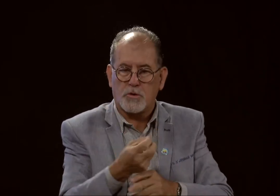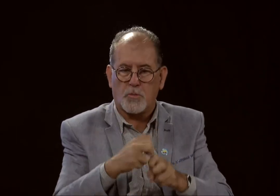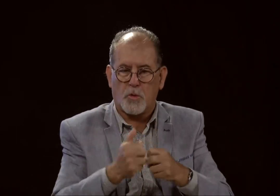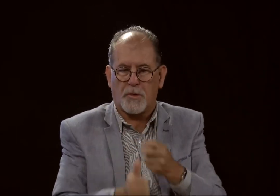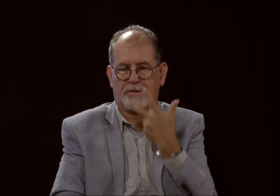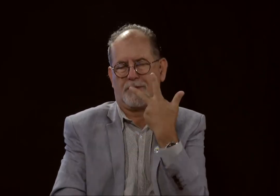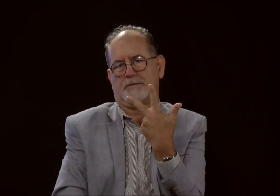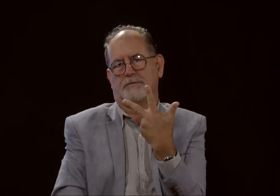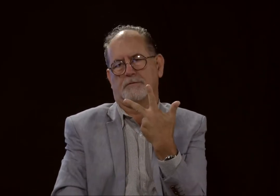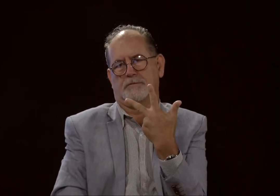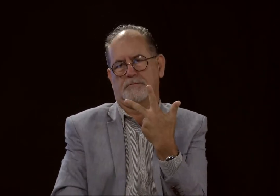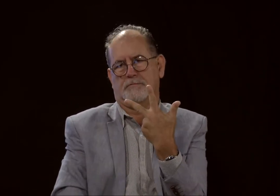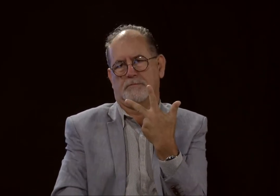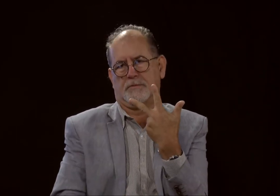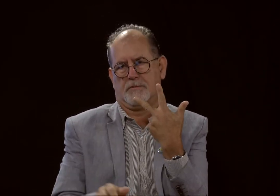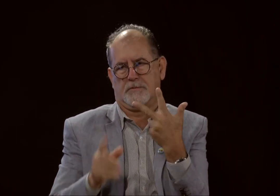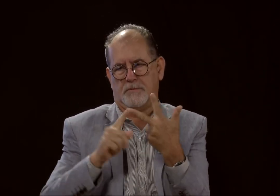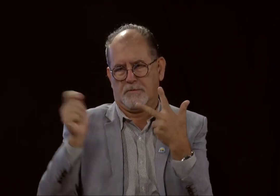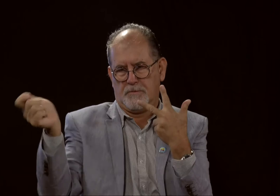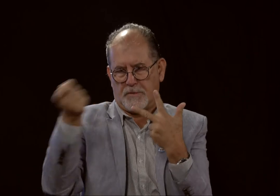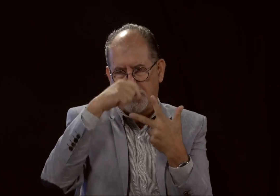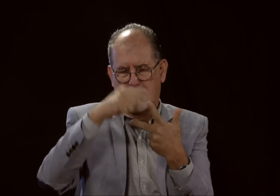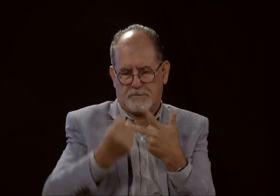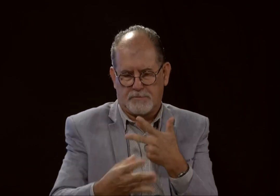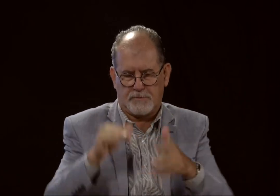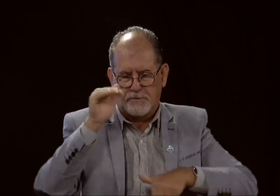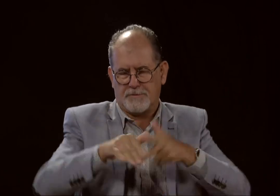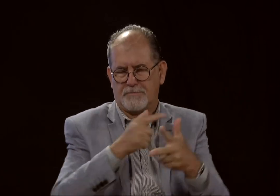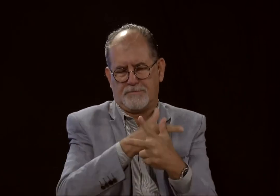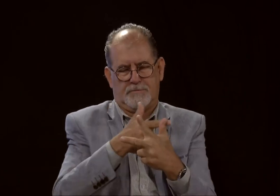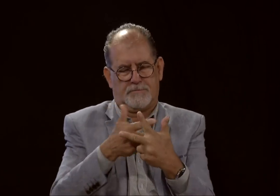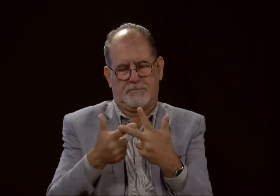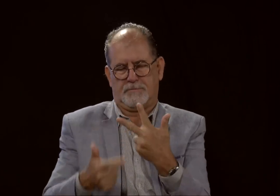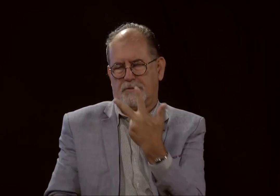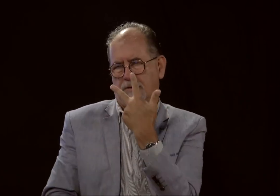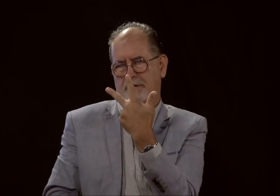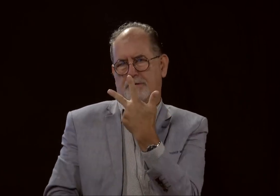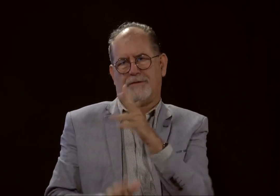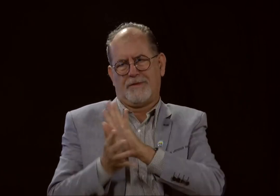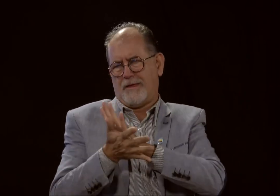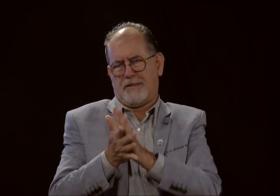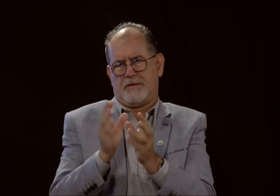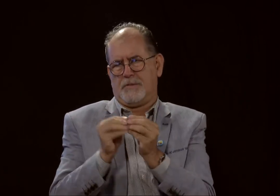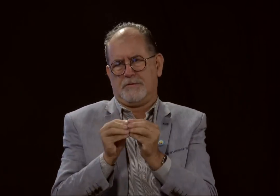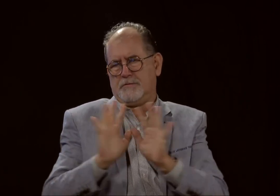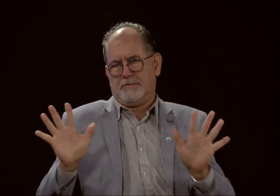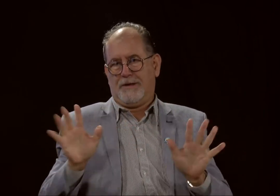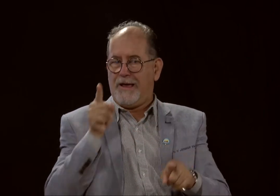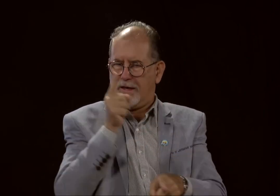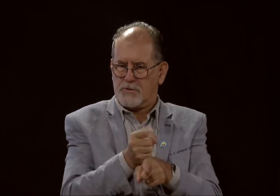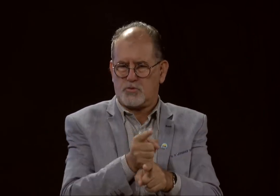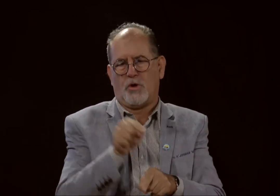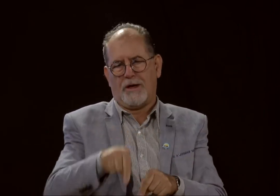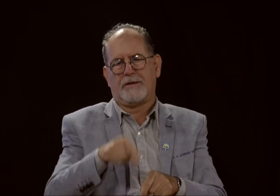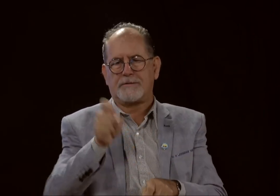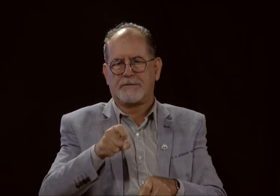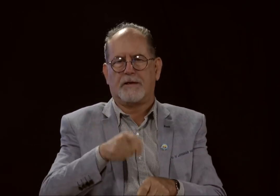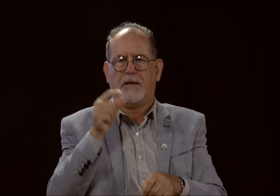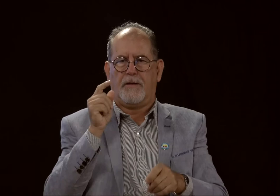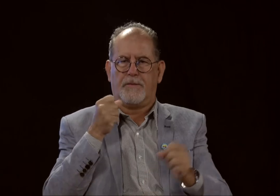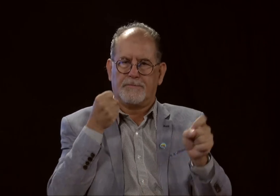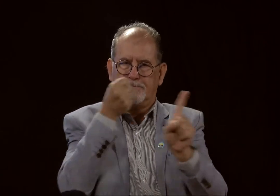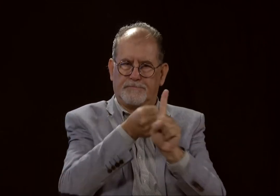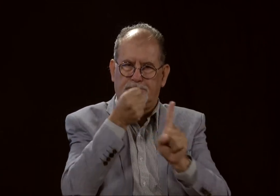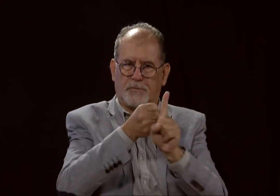Los torneos de futsal, igual. Son tres cosas